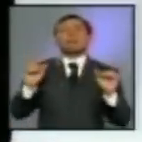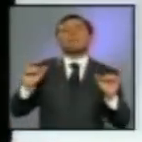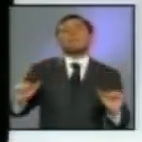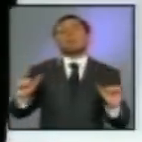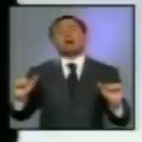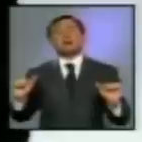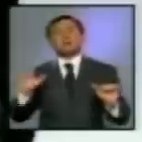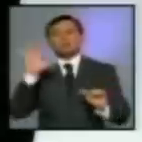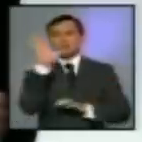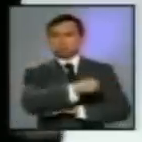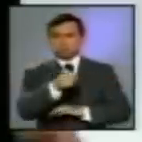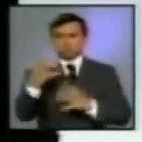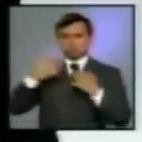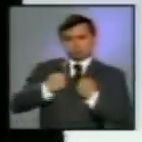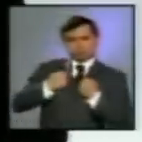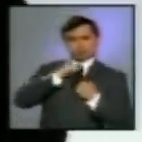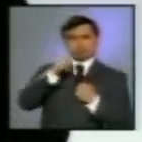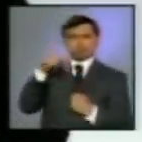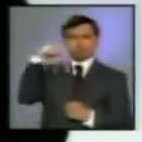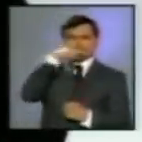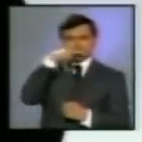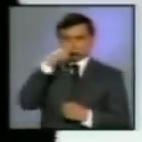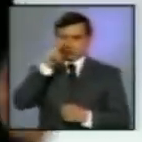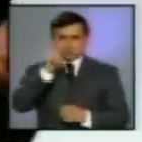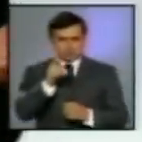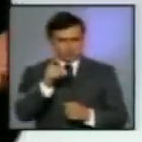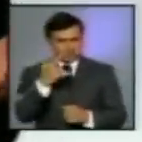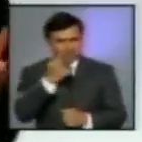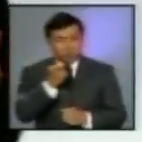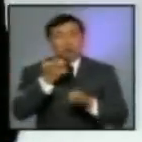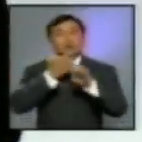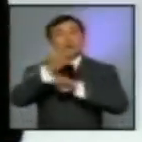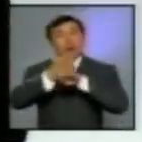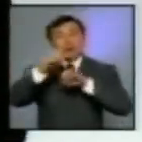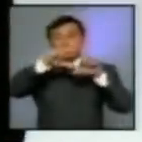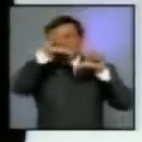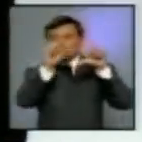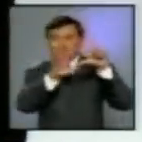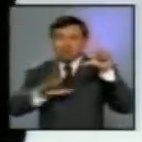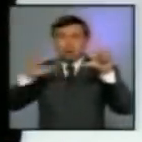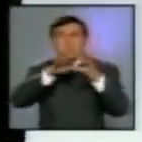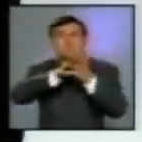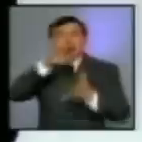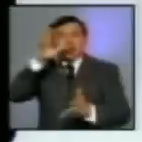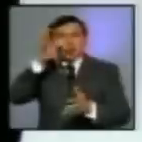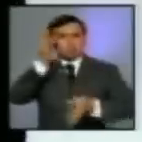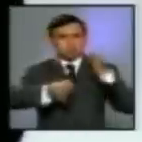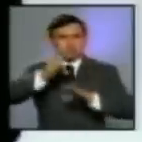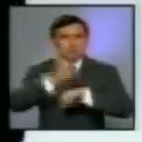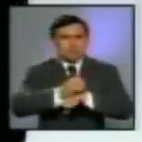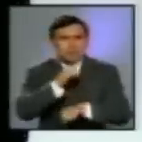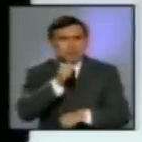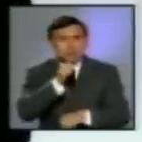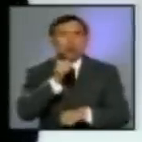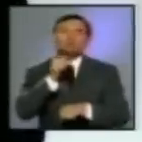la reforma penal no se ha aplicado en la mayor parte de los estados de la República por culpa de los políticos, porque no han puesto los recursos,